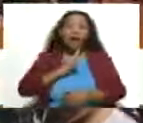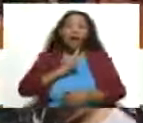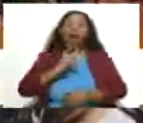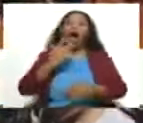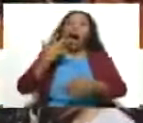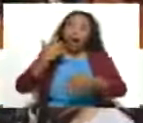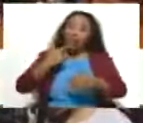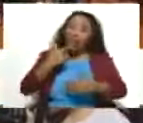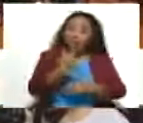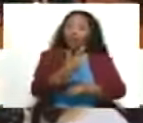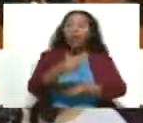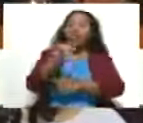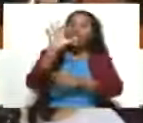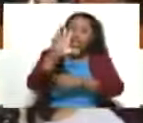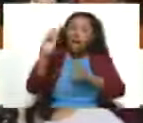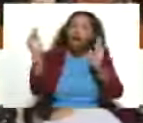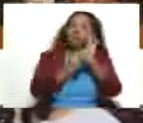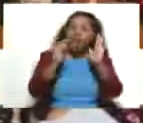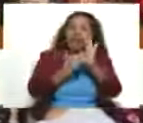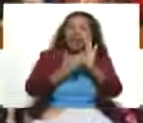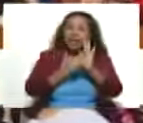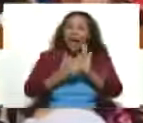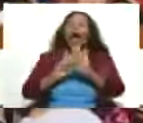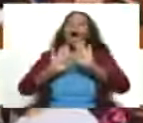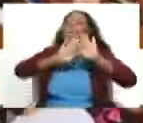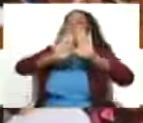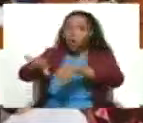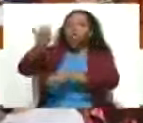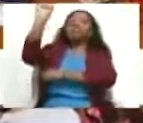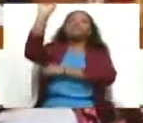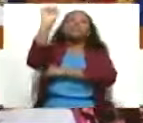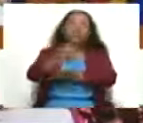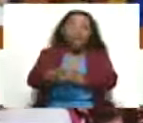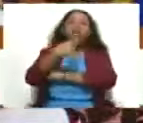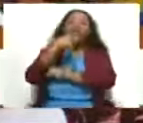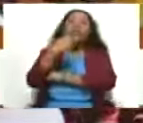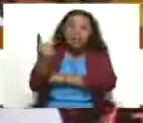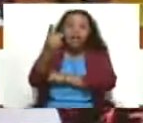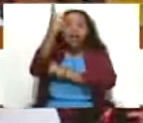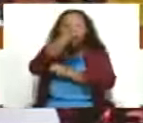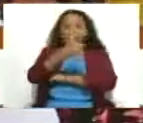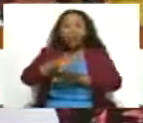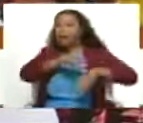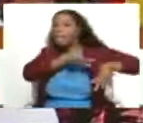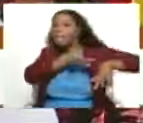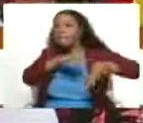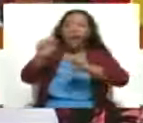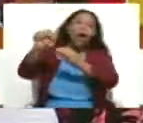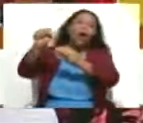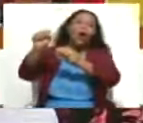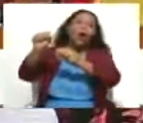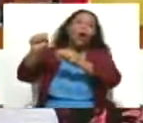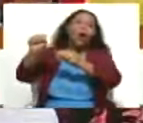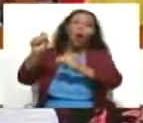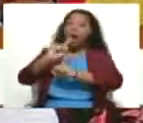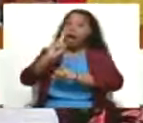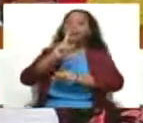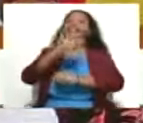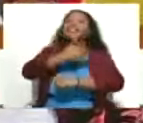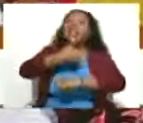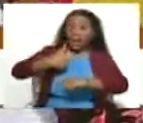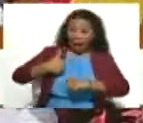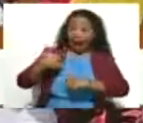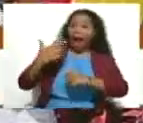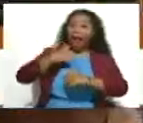decir 5 veces sí, para decir a esta gente del imperio, lo que no quiere quitar la